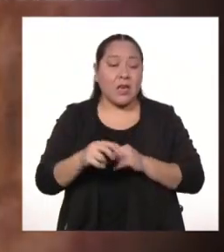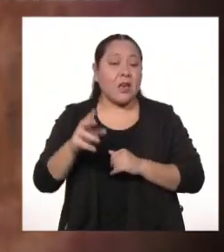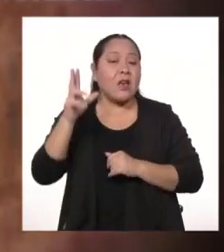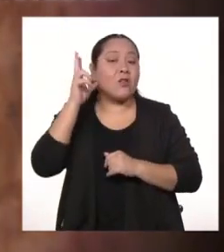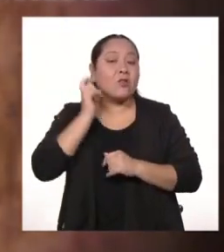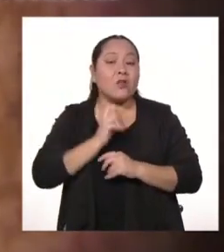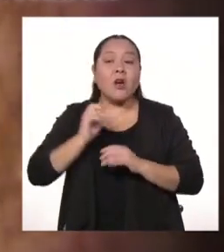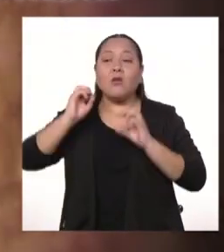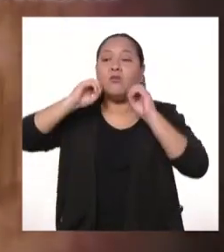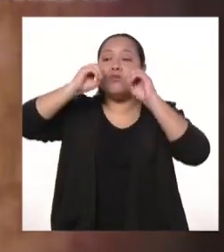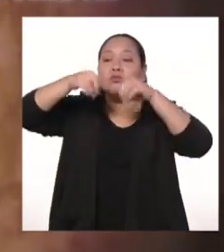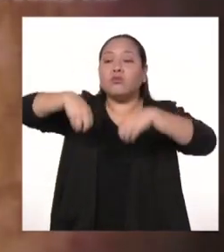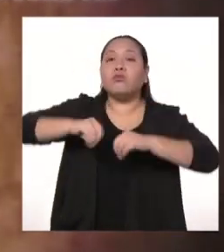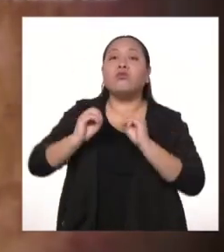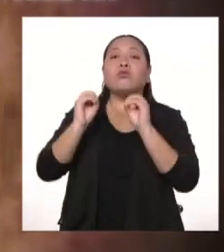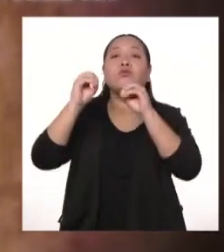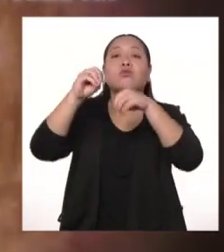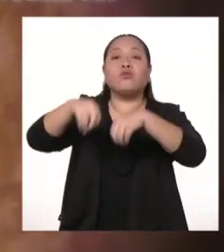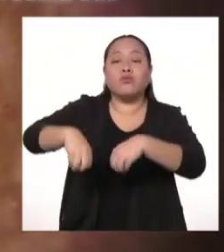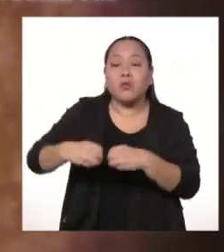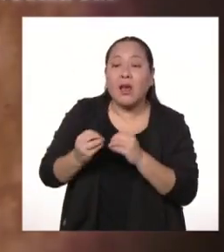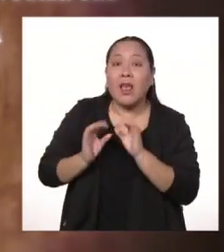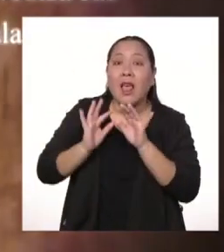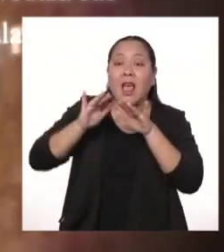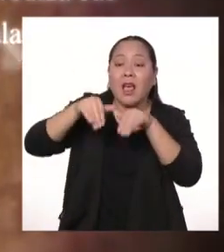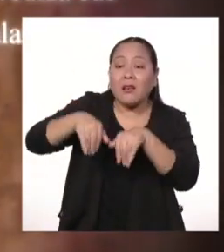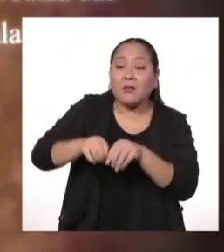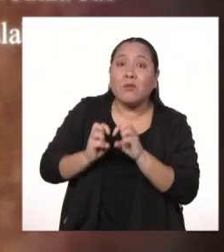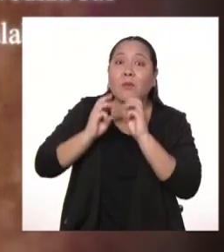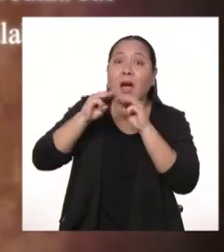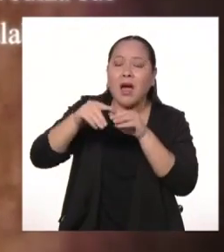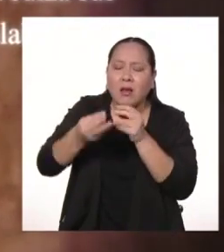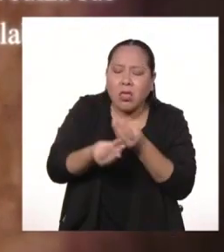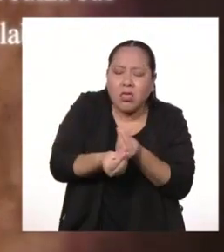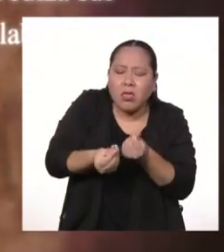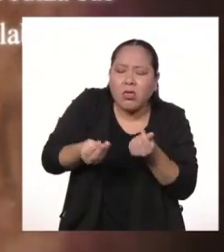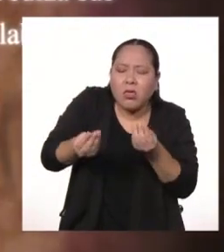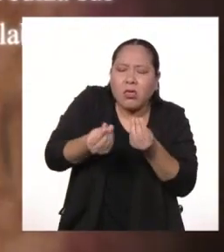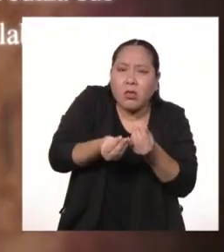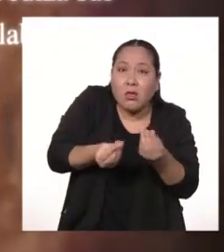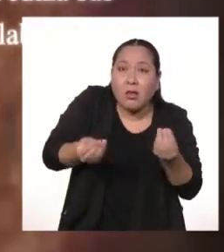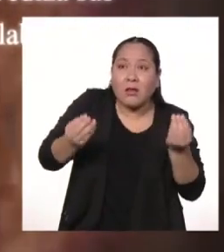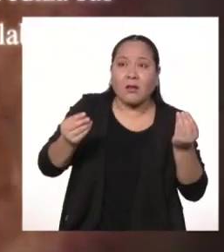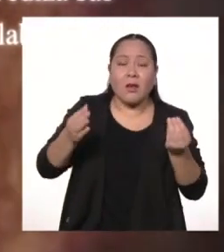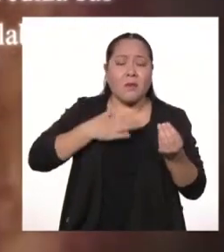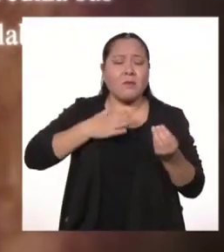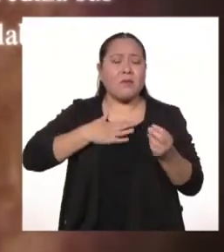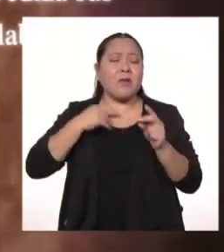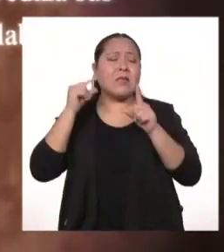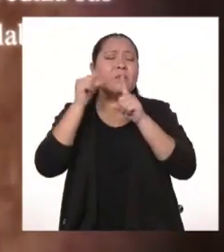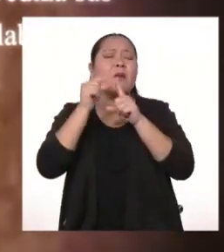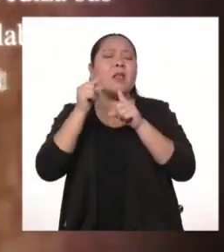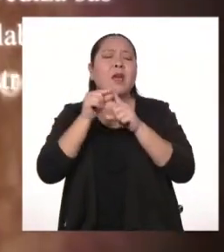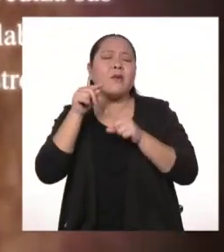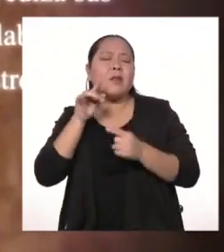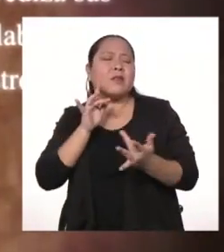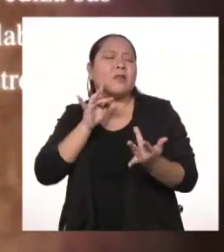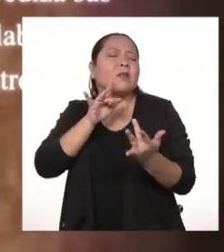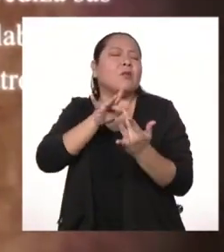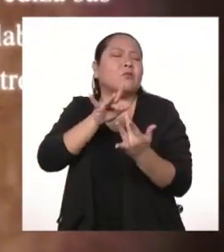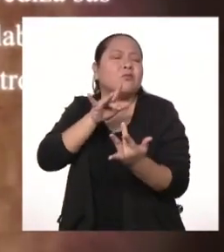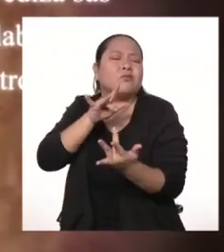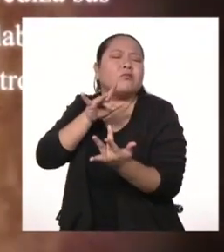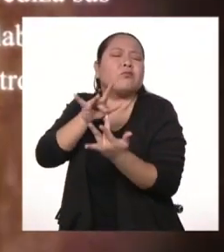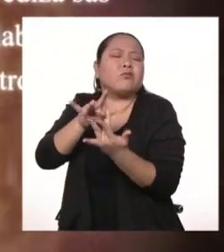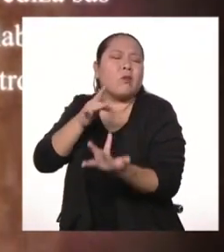tejieran sobre la arena movediza sus finos encajes complicados, mis palabras tocarían vuestros